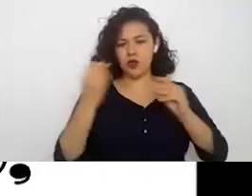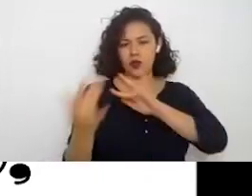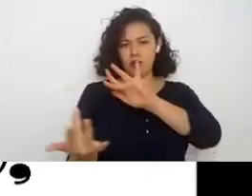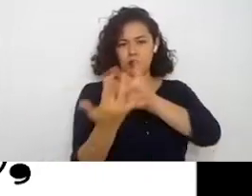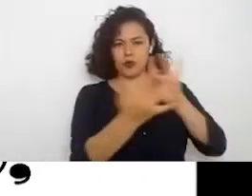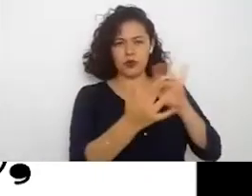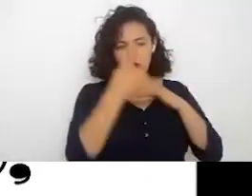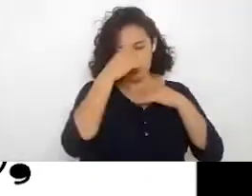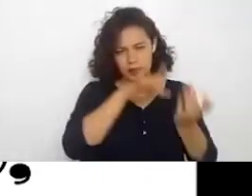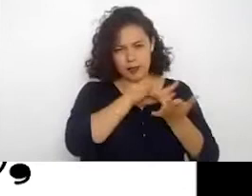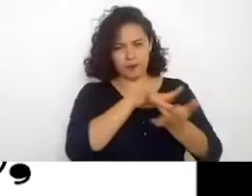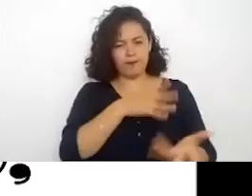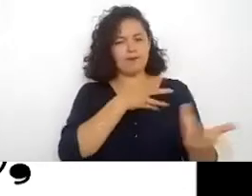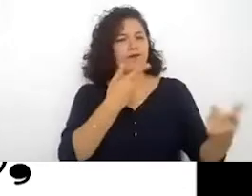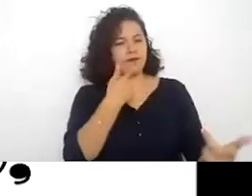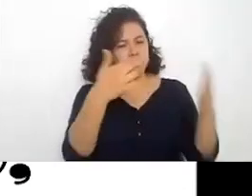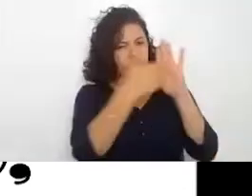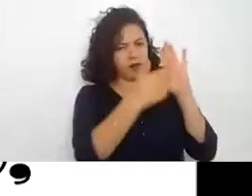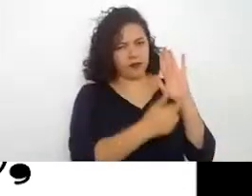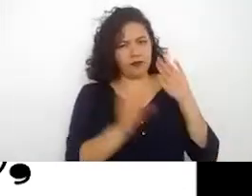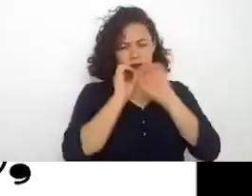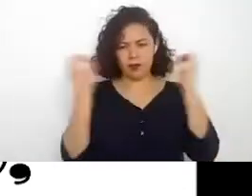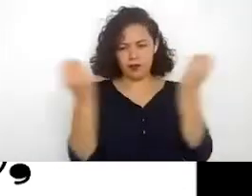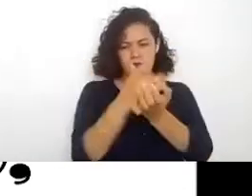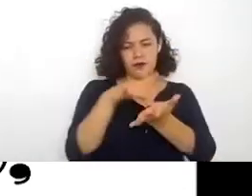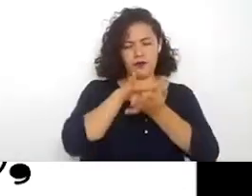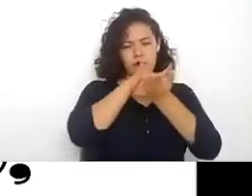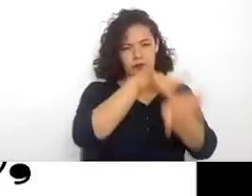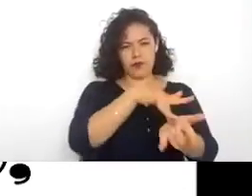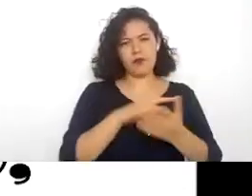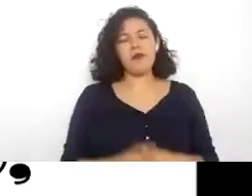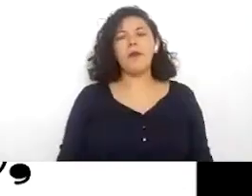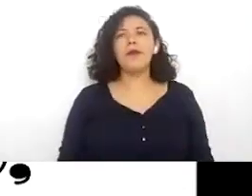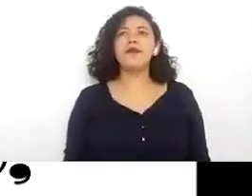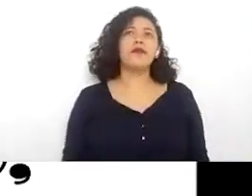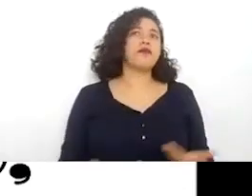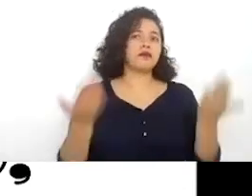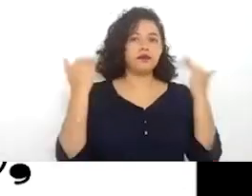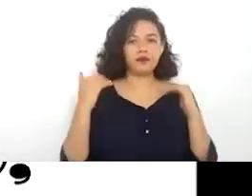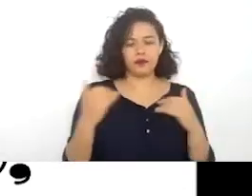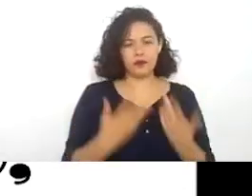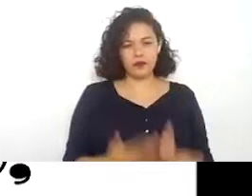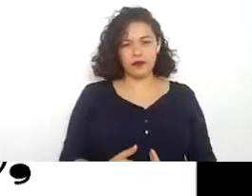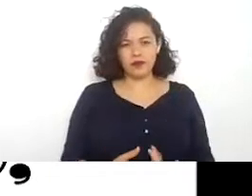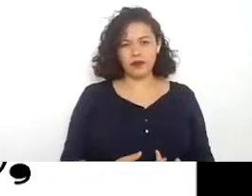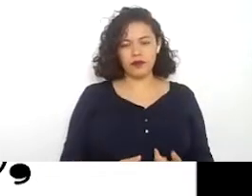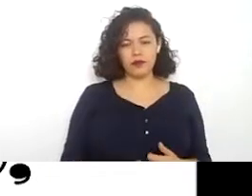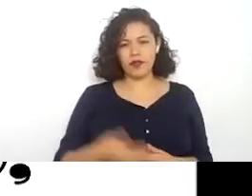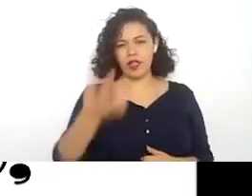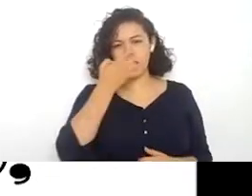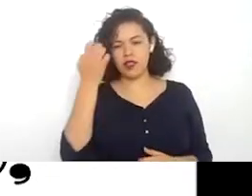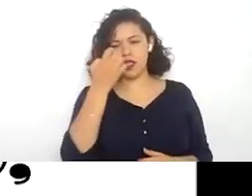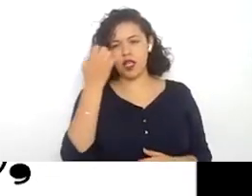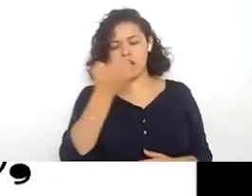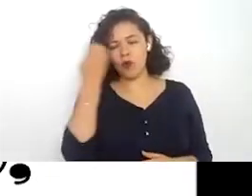¿verdad? Regulatorio que apoya a las organizaciones. Están pues el Colegio de Contadores, el Colegio de